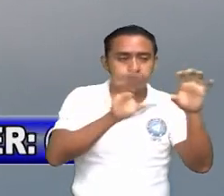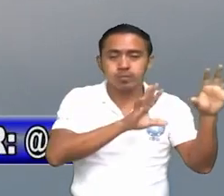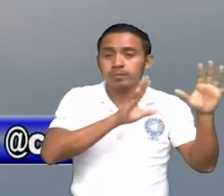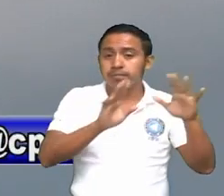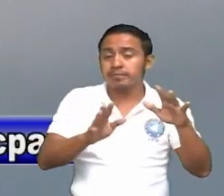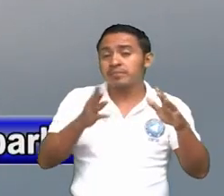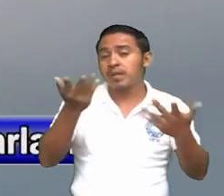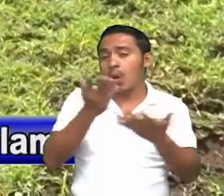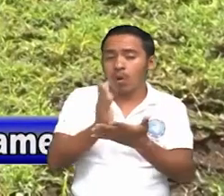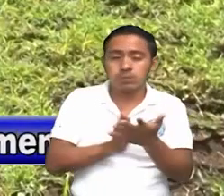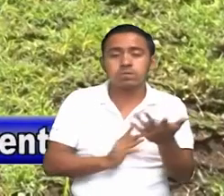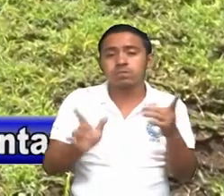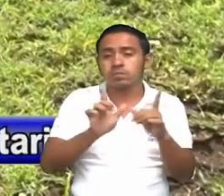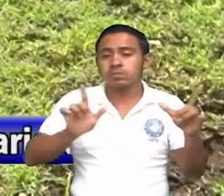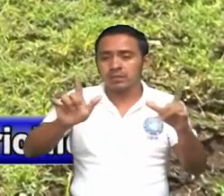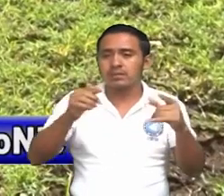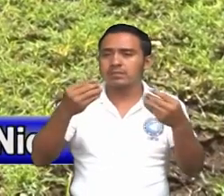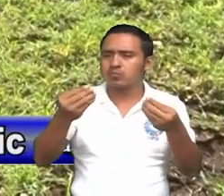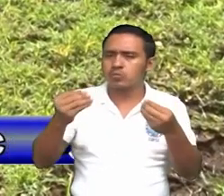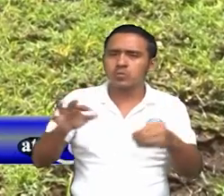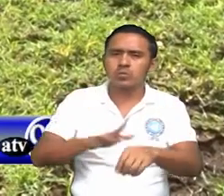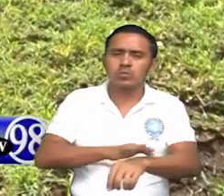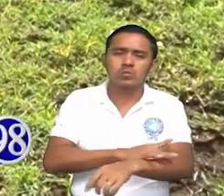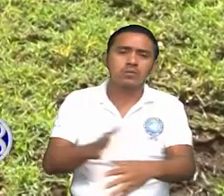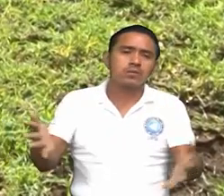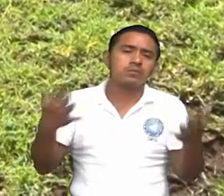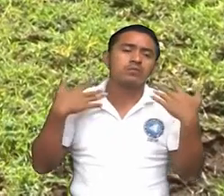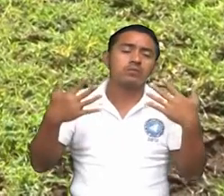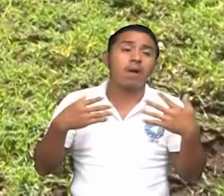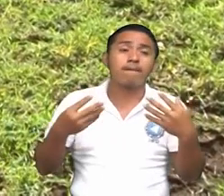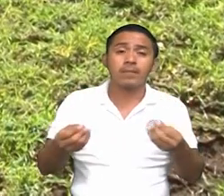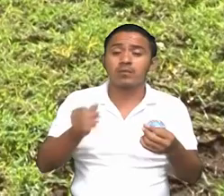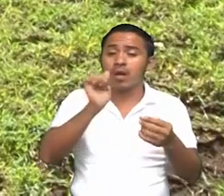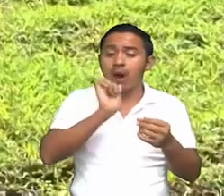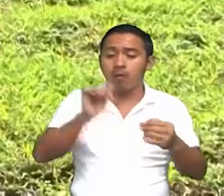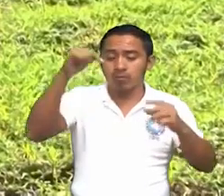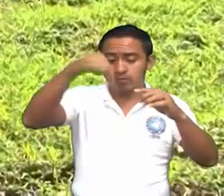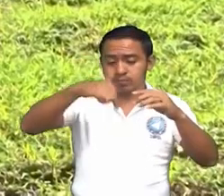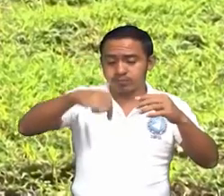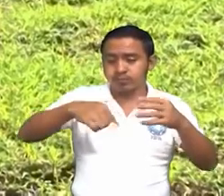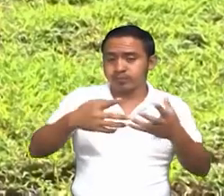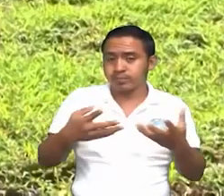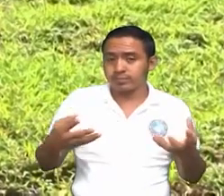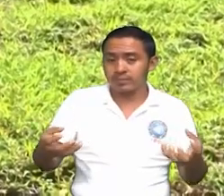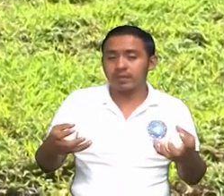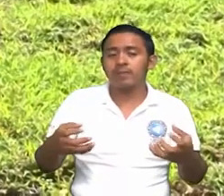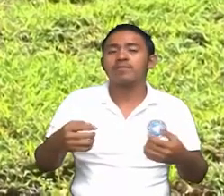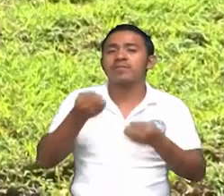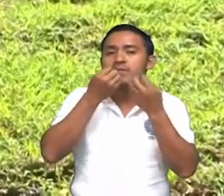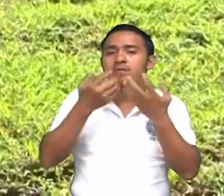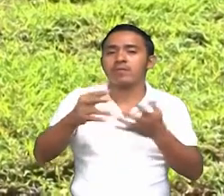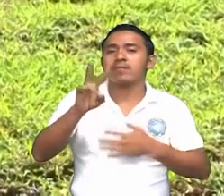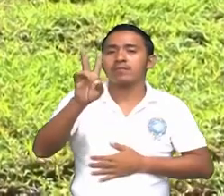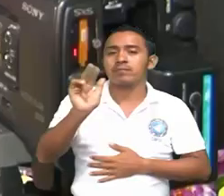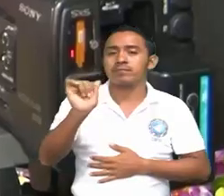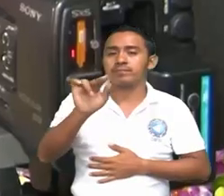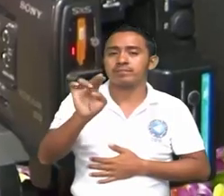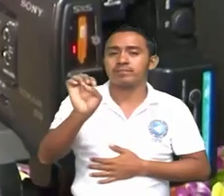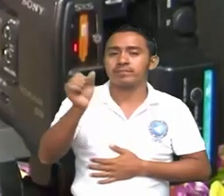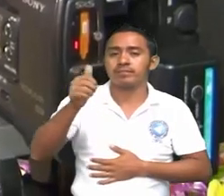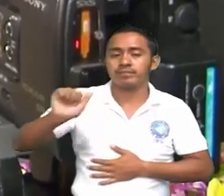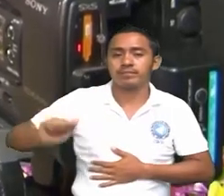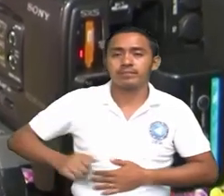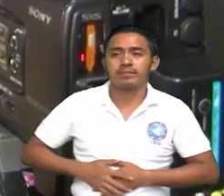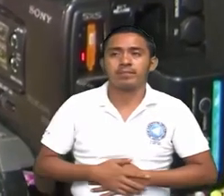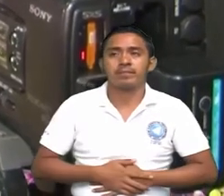que en algunas regiones se siente calor por la acumulación de la humedad en el terreno. Con cámara de Wendell Noguera, para el canal parlamentario